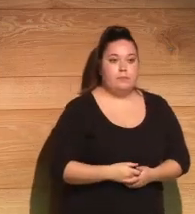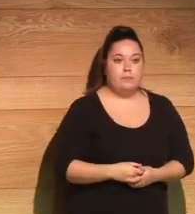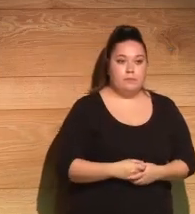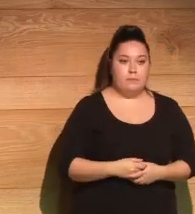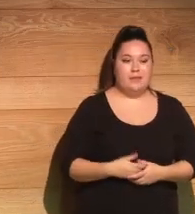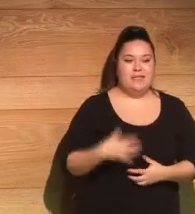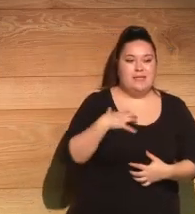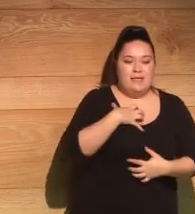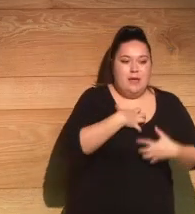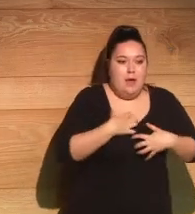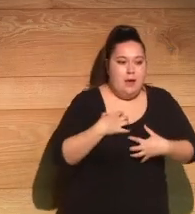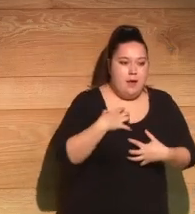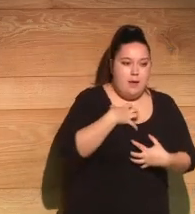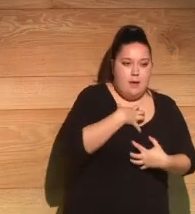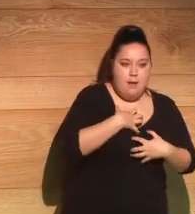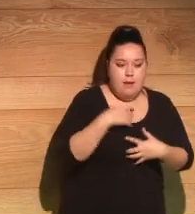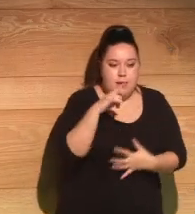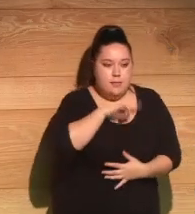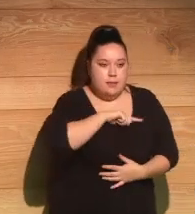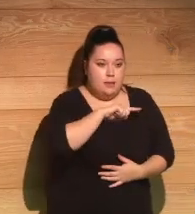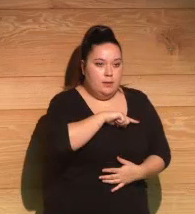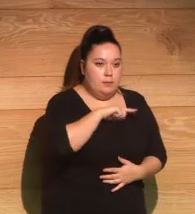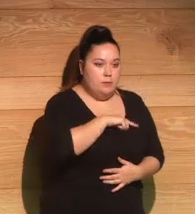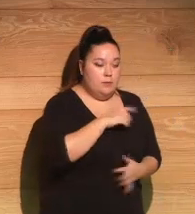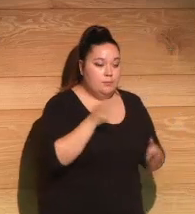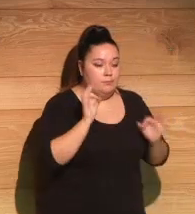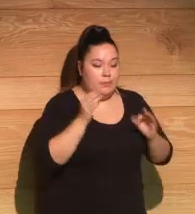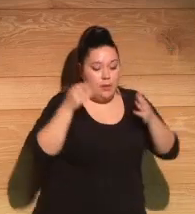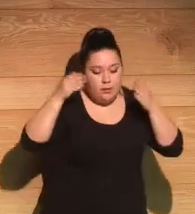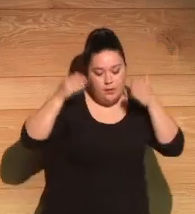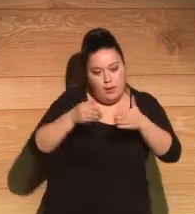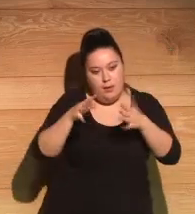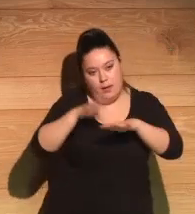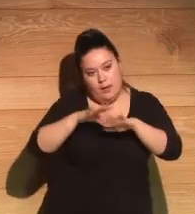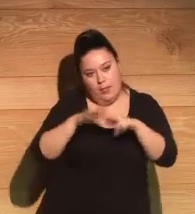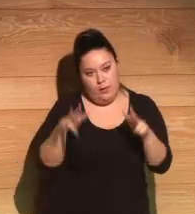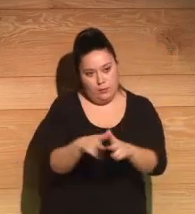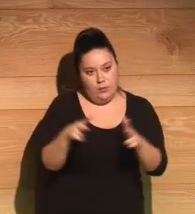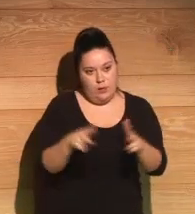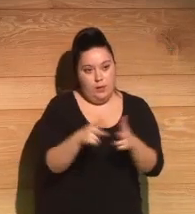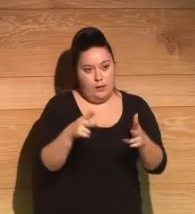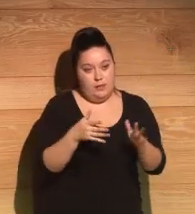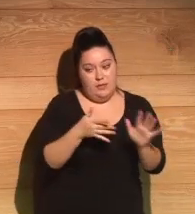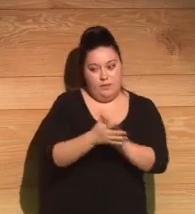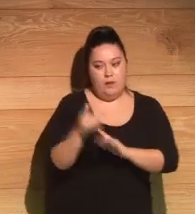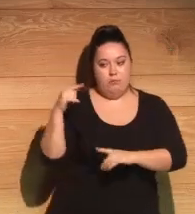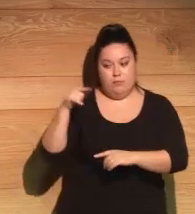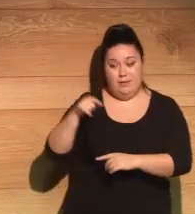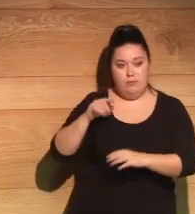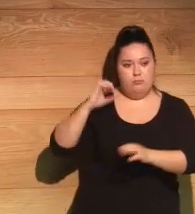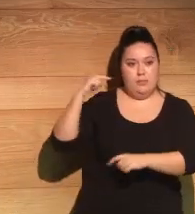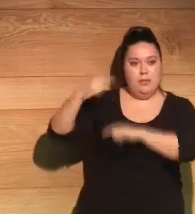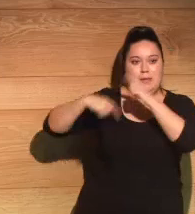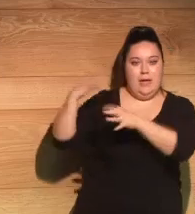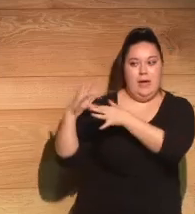ansiedad, produce más atención a las redes. Y eso yo creo que es intergeneracional. Es más,